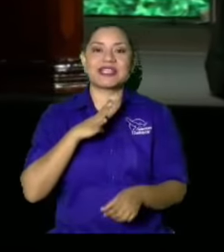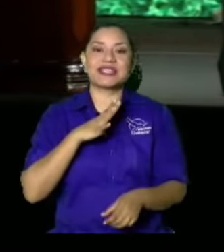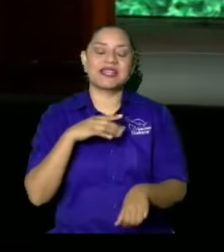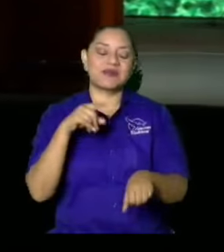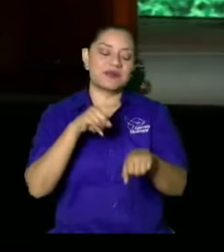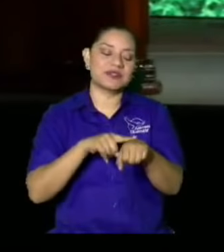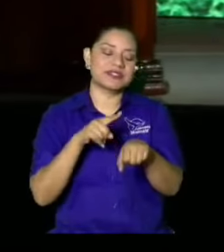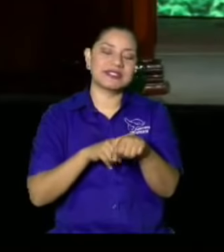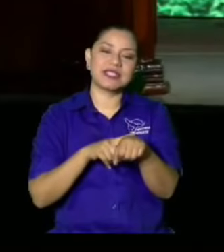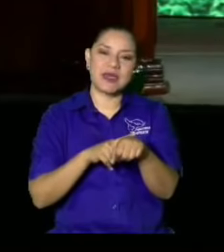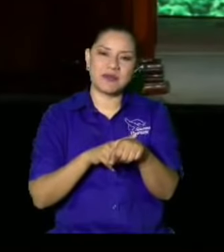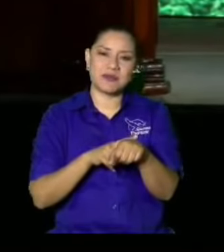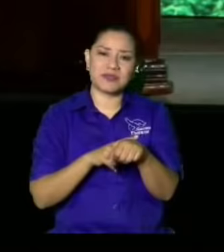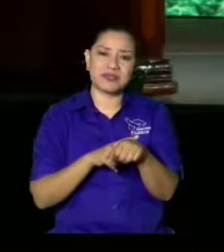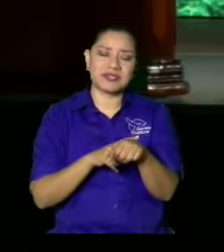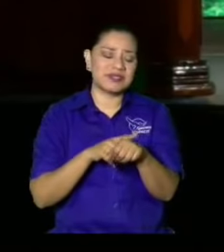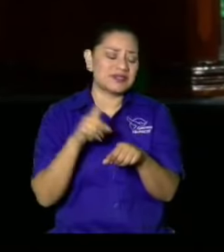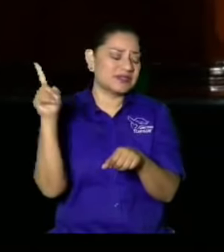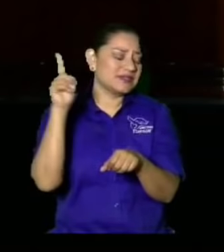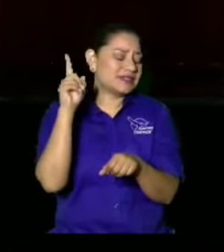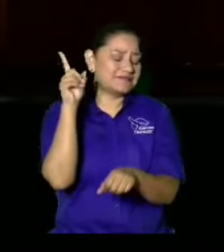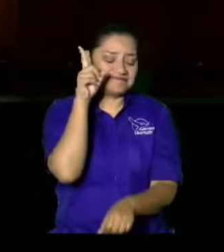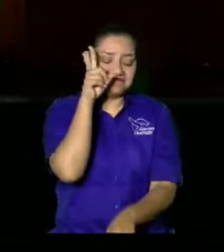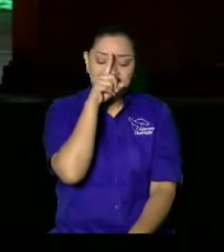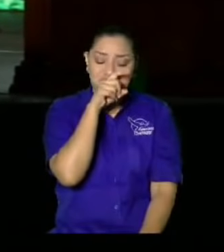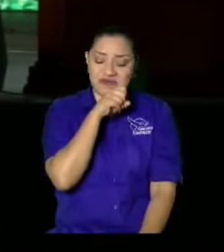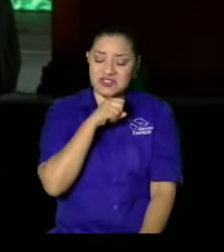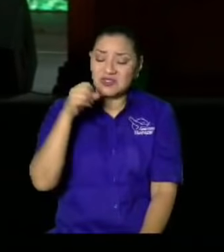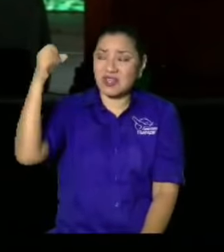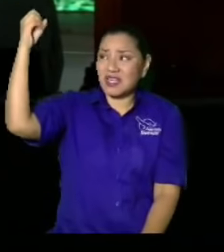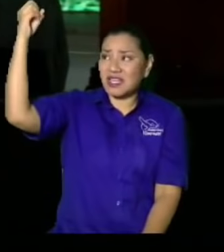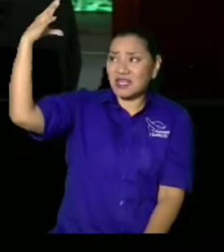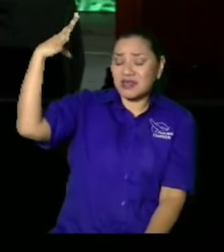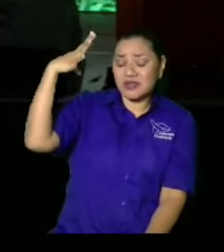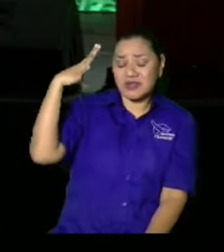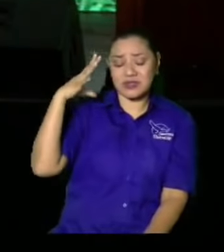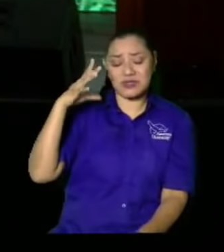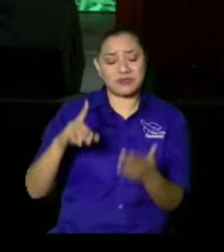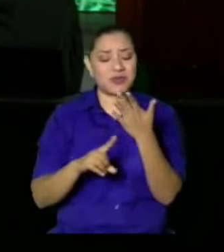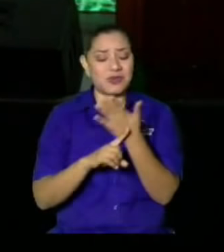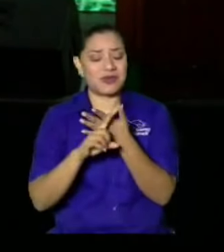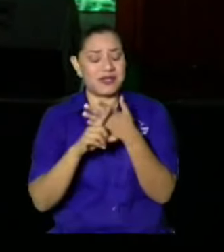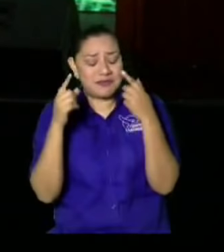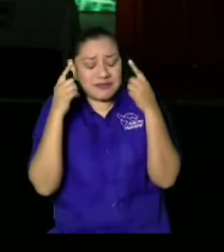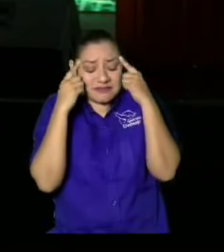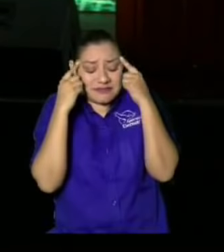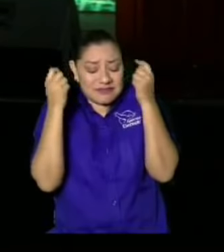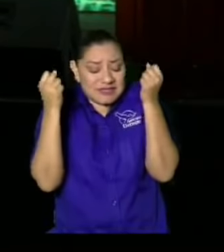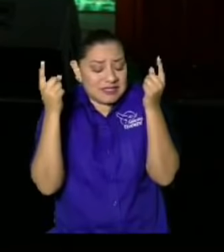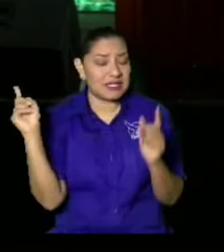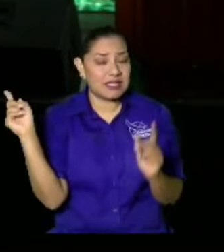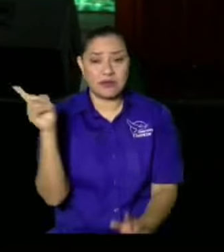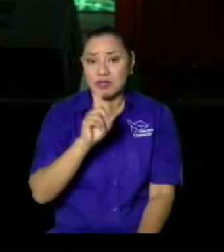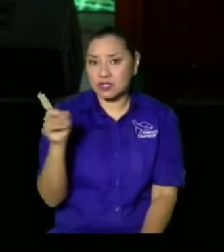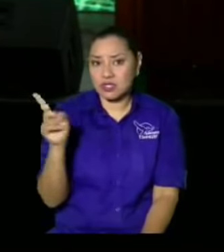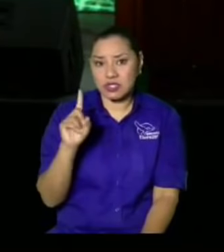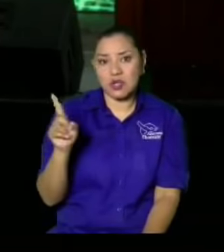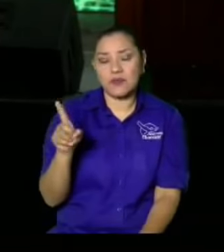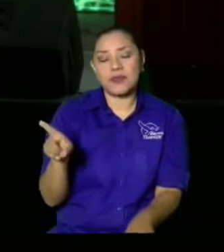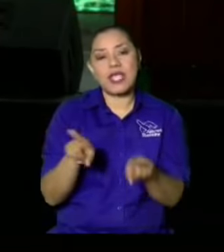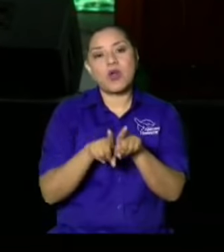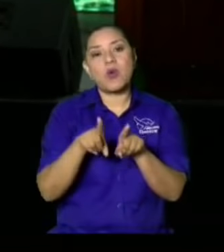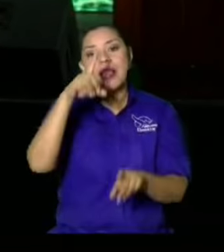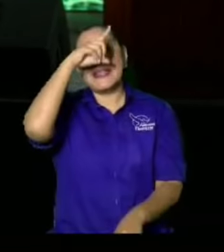hermano, donde hay ausencia de luz, etapas que a veces no entendemos. Pero Dios está trabajando como trabajó con un